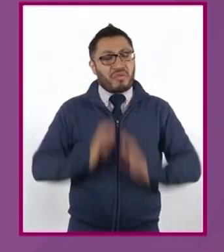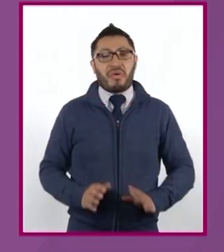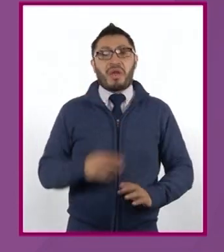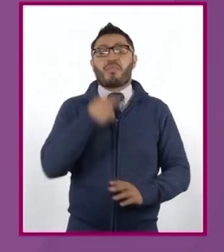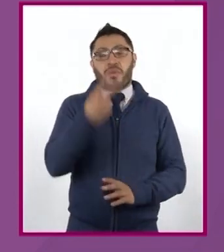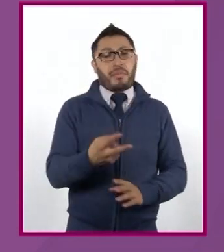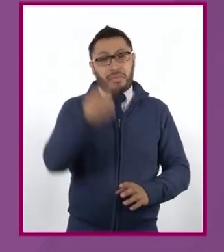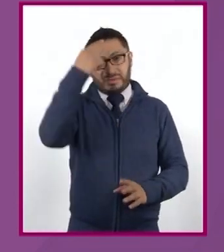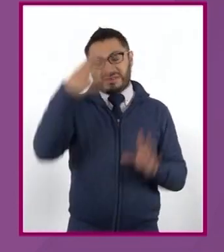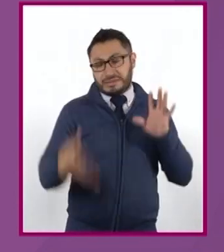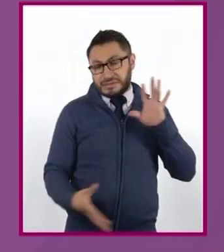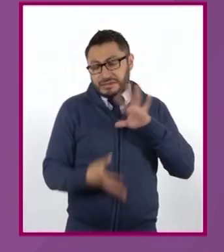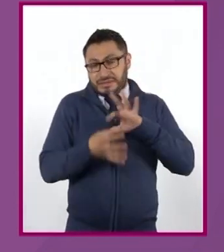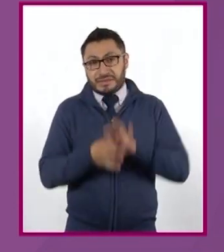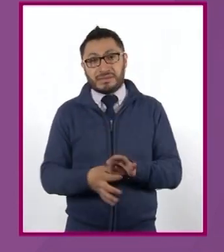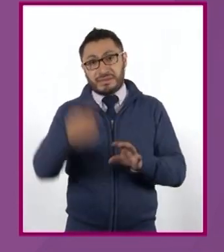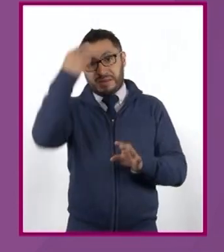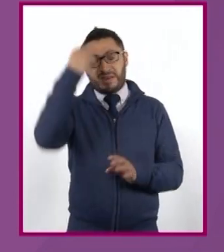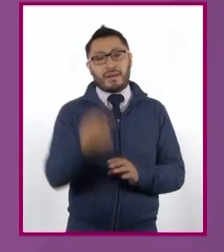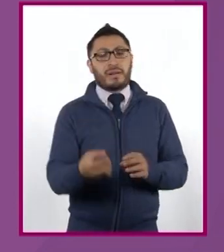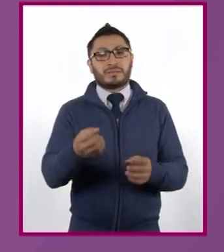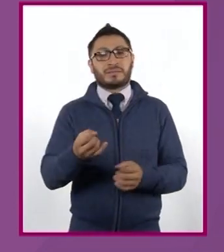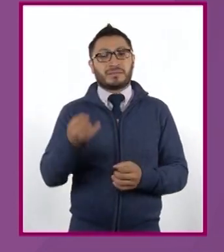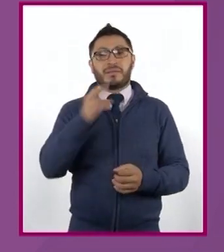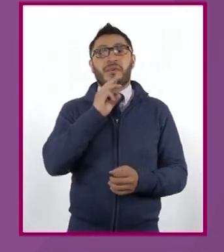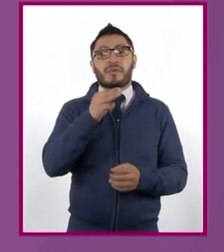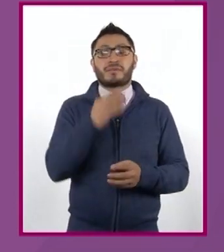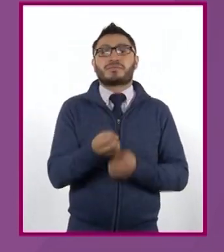difundir los mensajes que queremos de una manera clara.